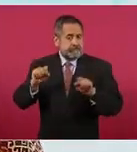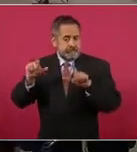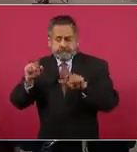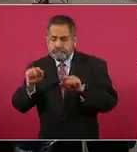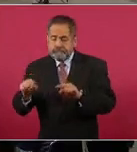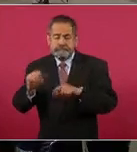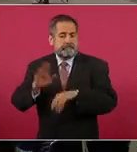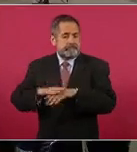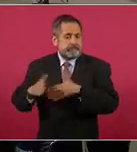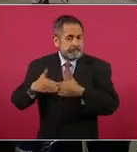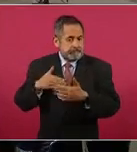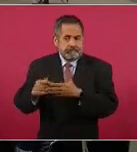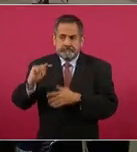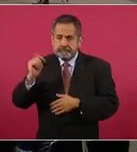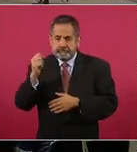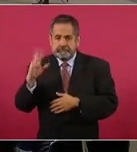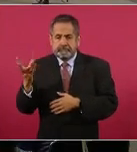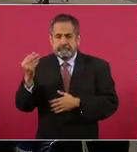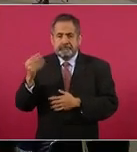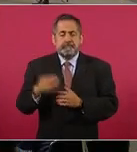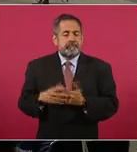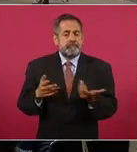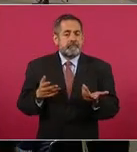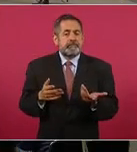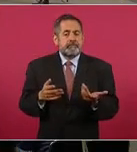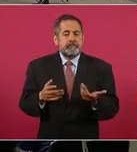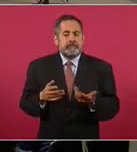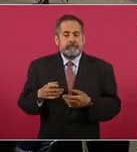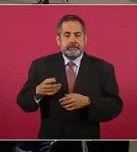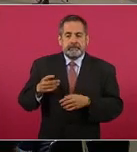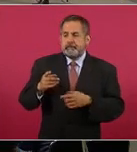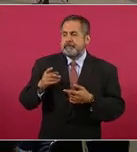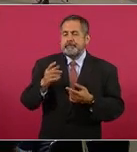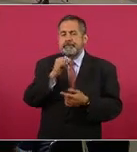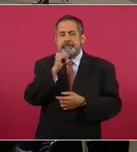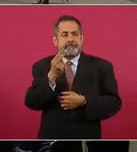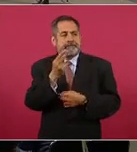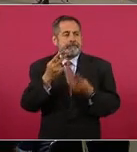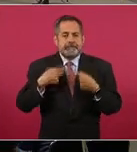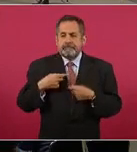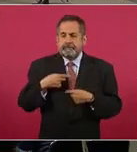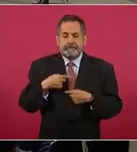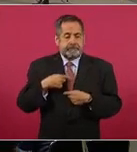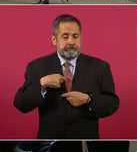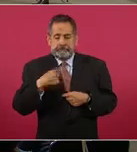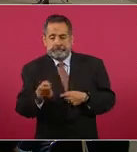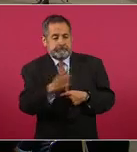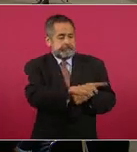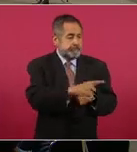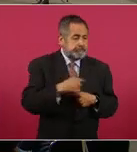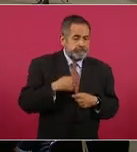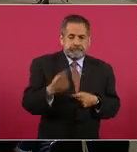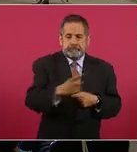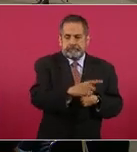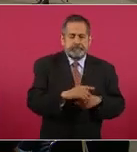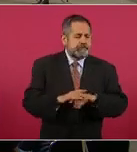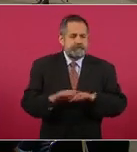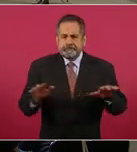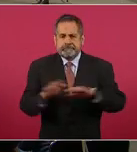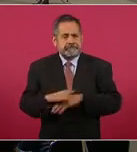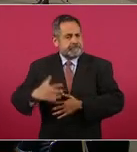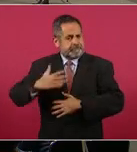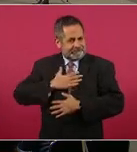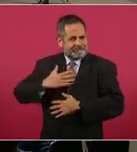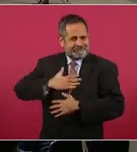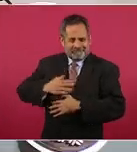día tenemos menos dependencia de servicios de terceros. Hemos trabajado mucho en la soberanía digital, porque mucha